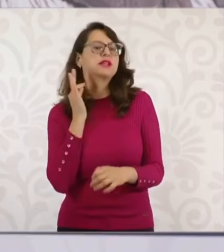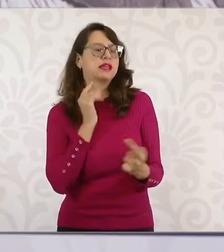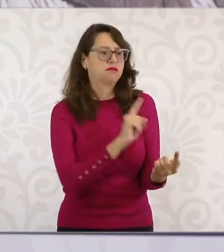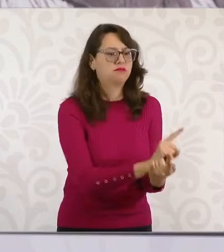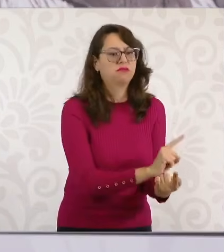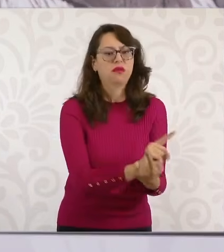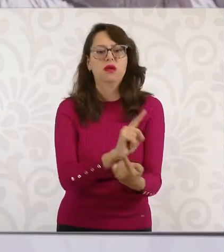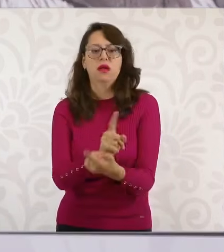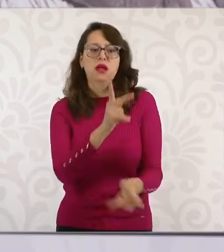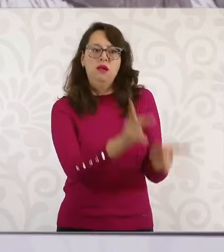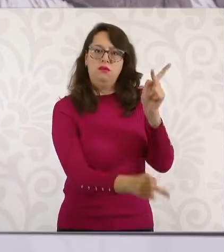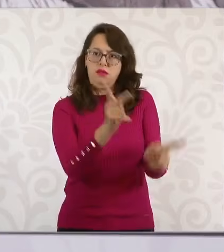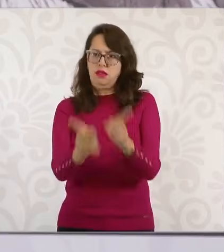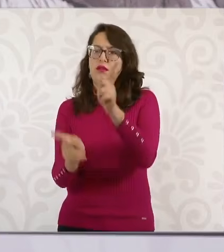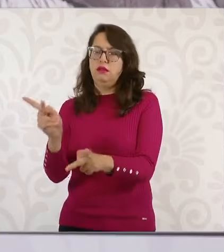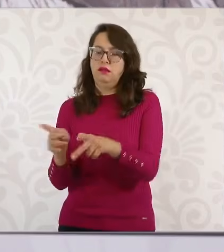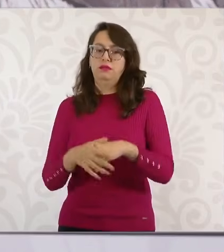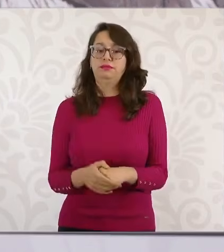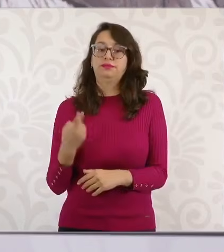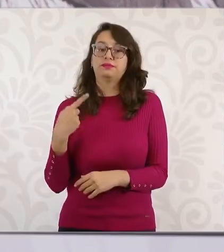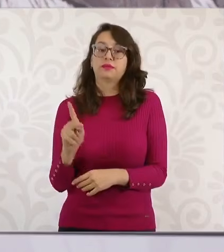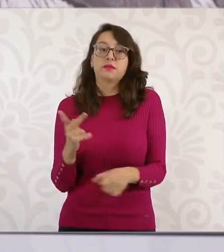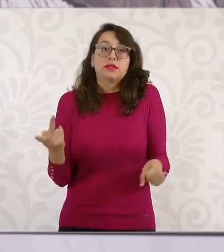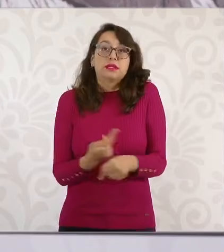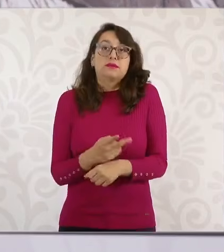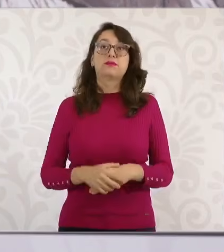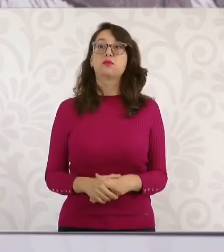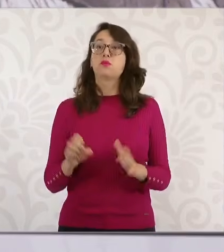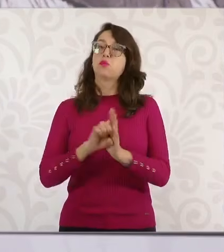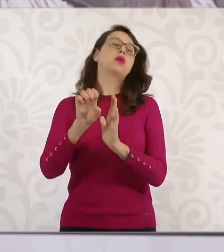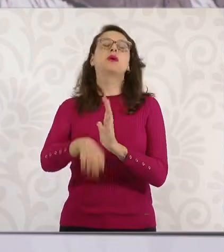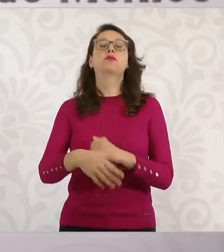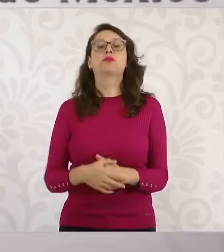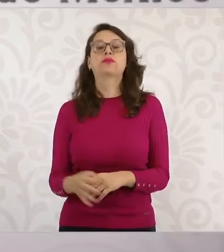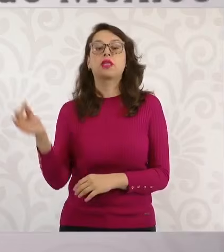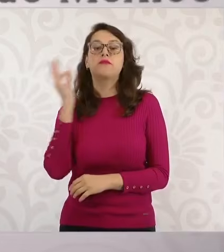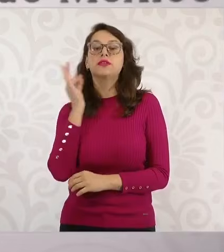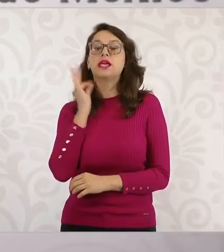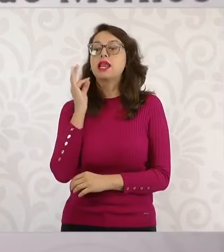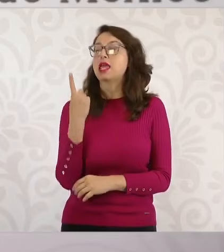de estados que tienen 20 ministerios públicos.